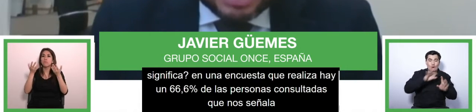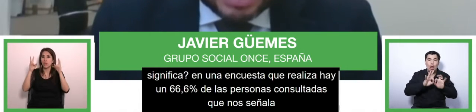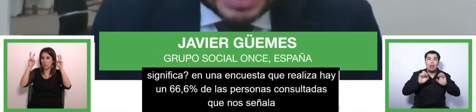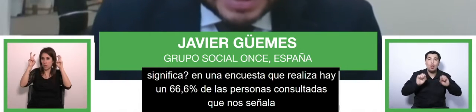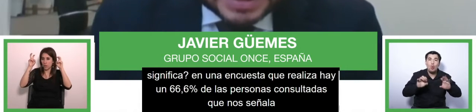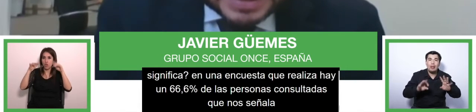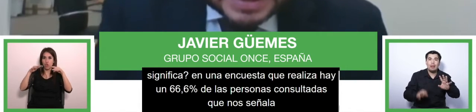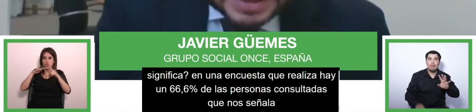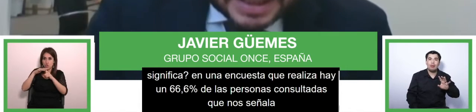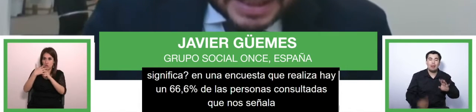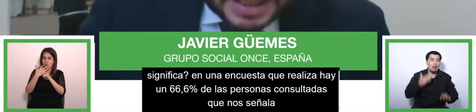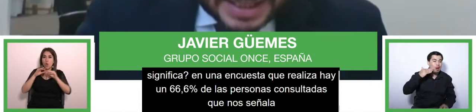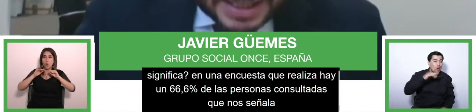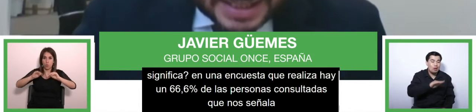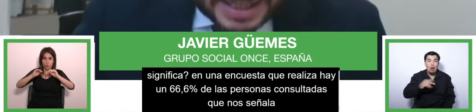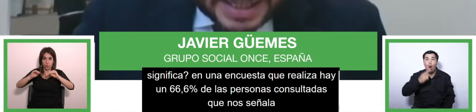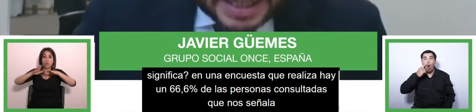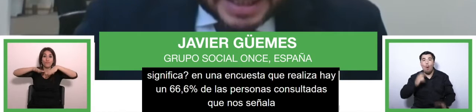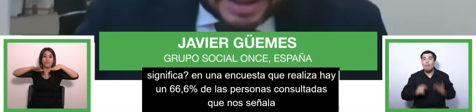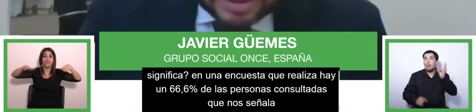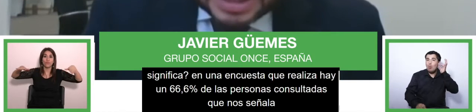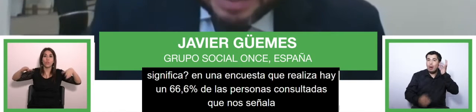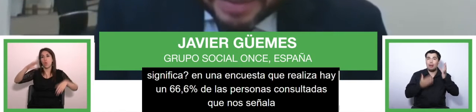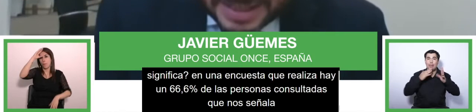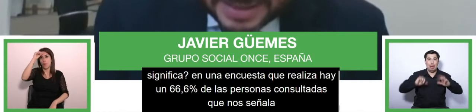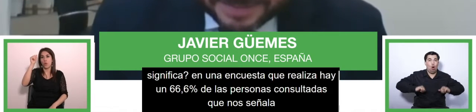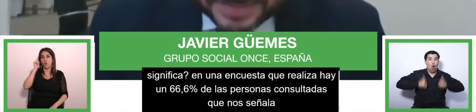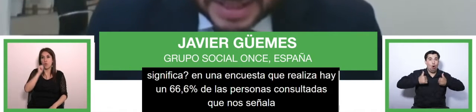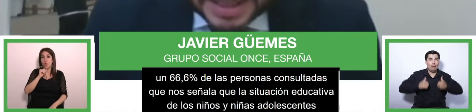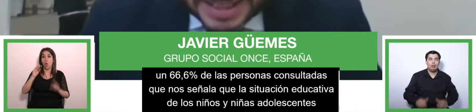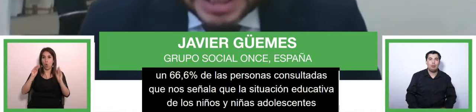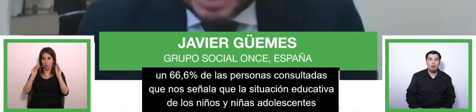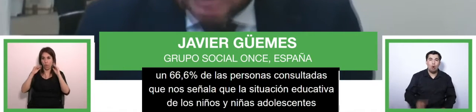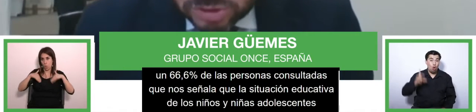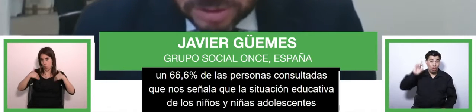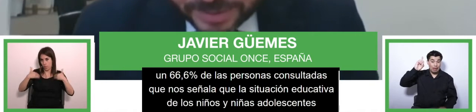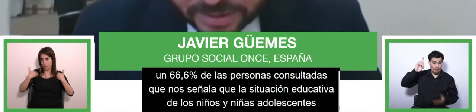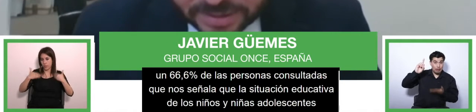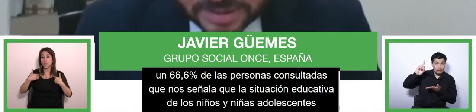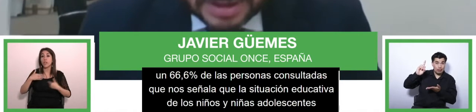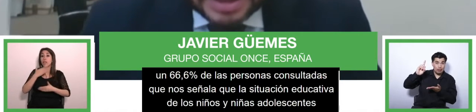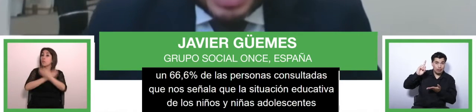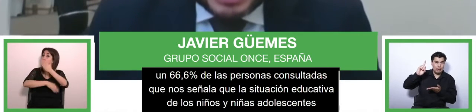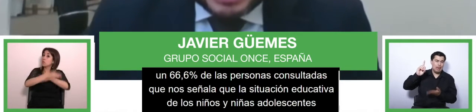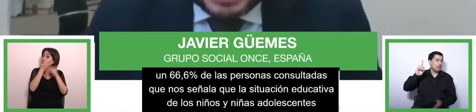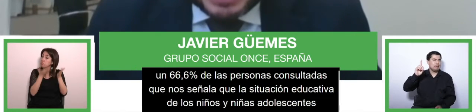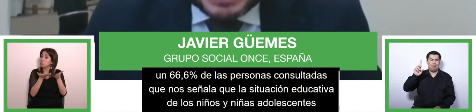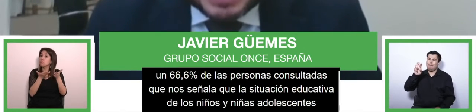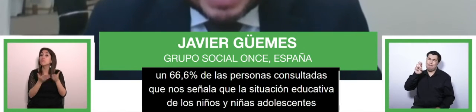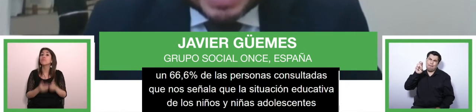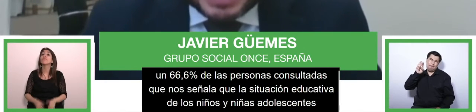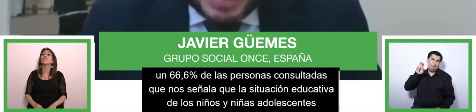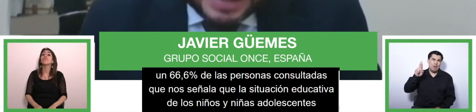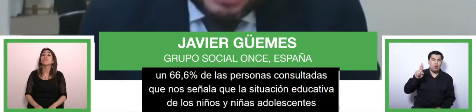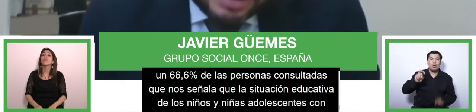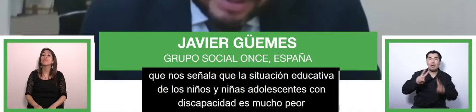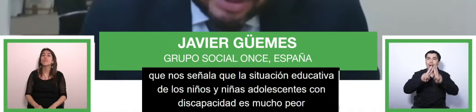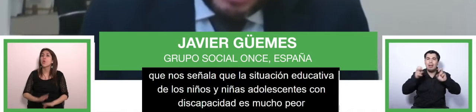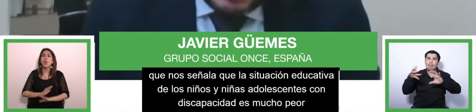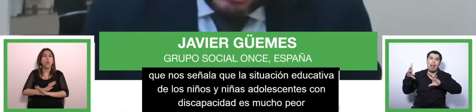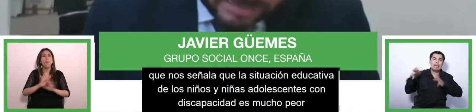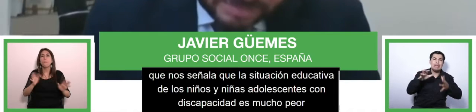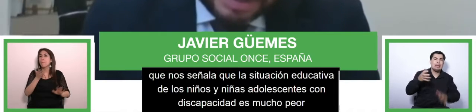niñas adolescentes con discapacidad es mucho peor que en la crisis que